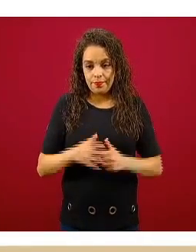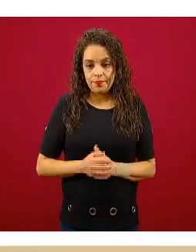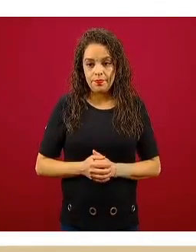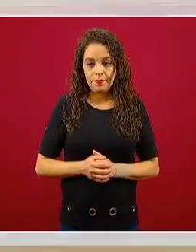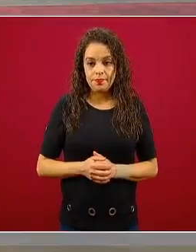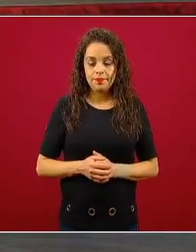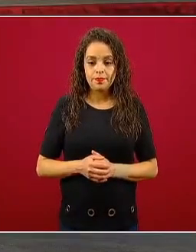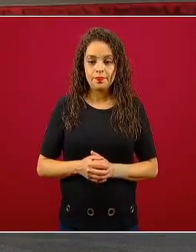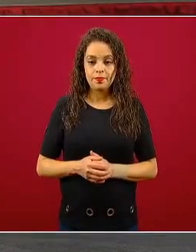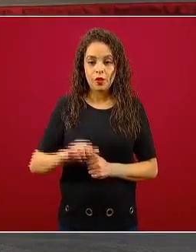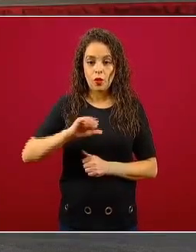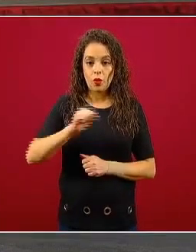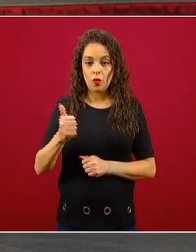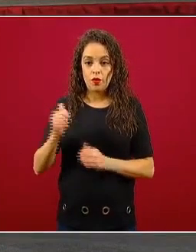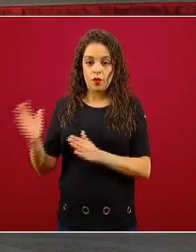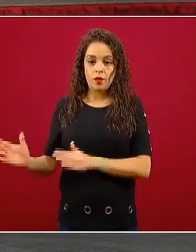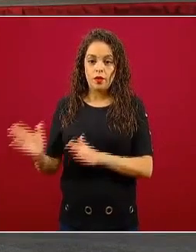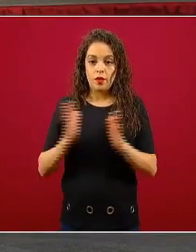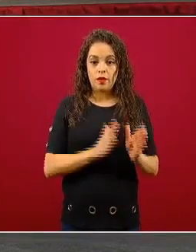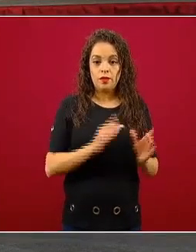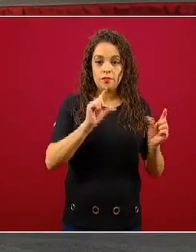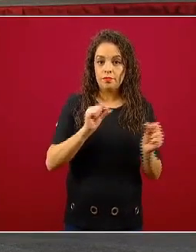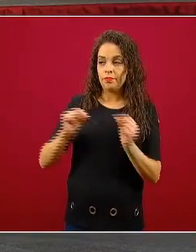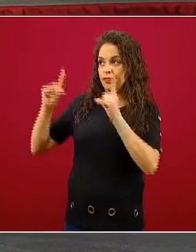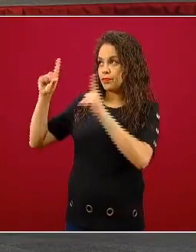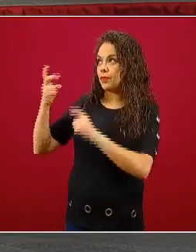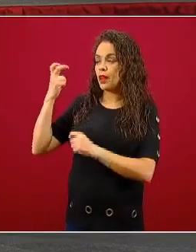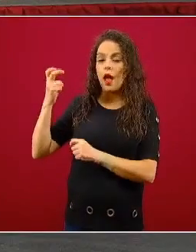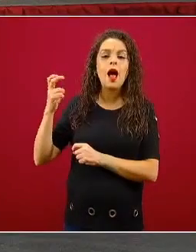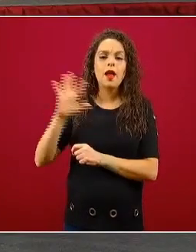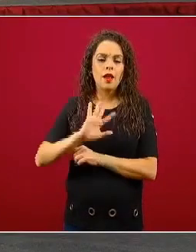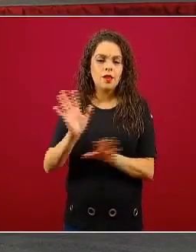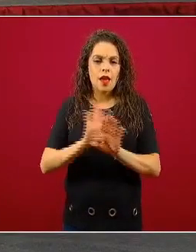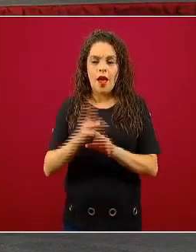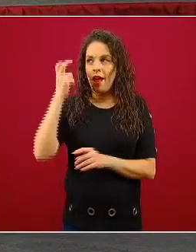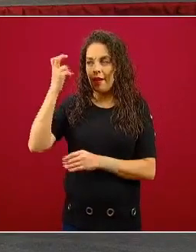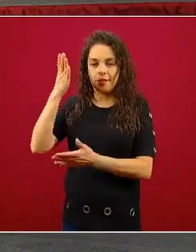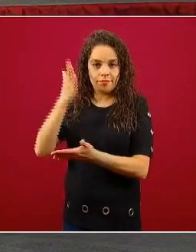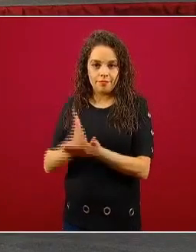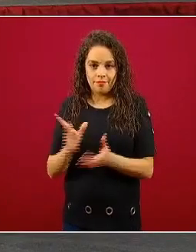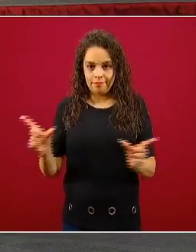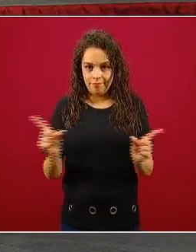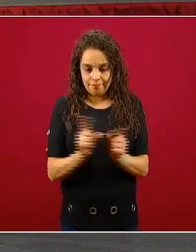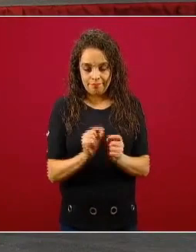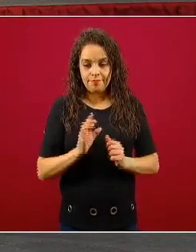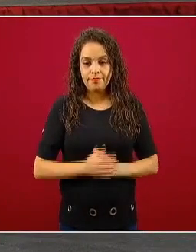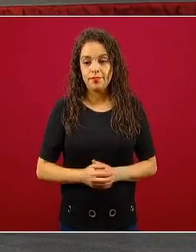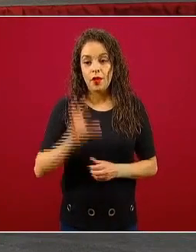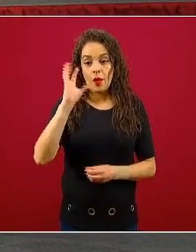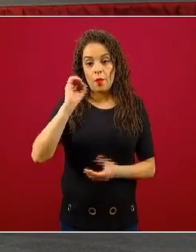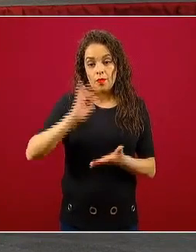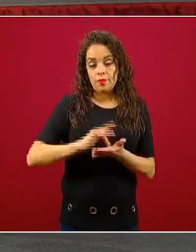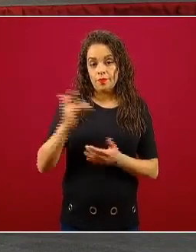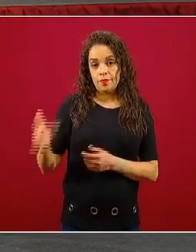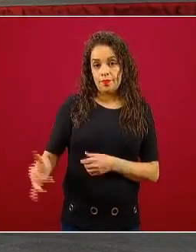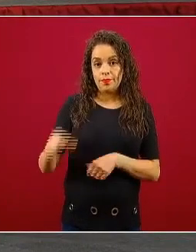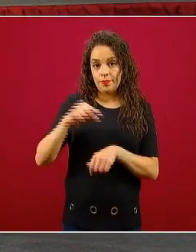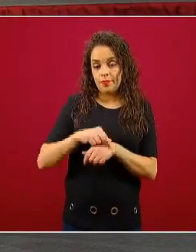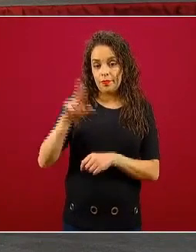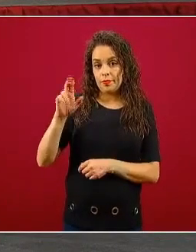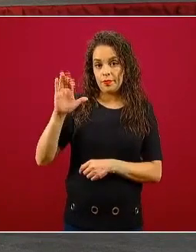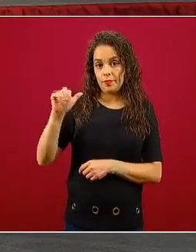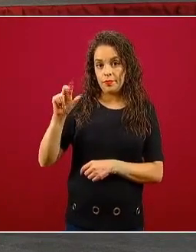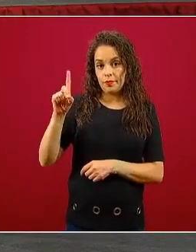Y no, la anterior. Entonces, con esa basta. Muchas gracias. Muchas gracias. Muchas gracias, doctor Ricardo Cortés,